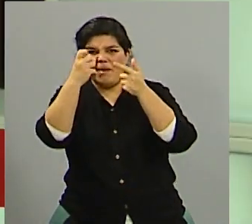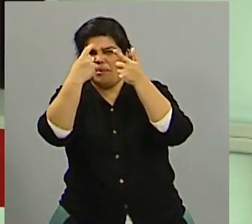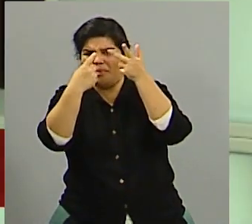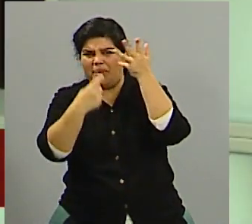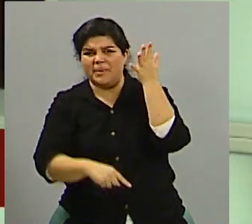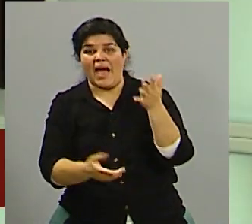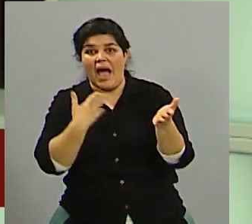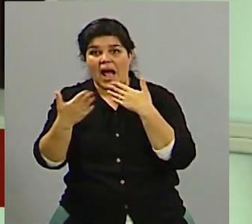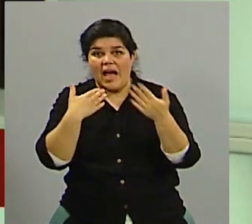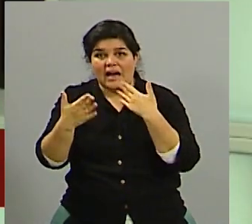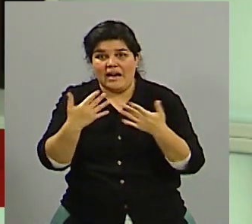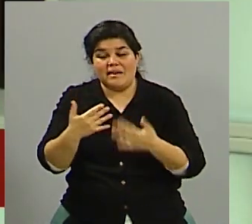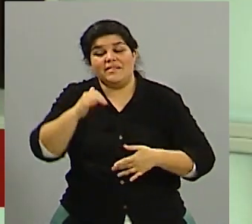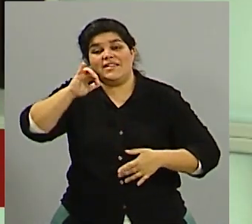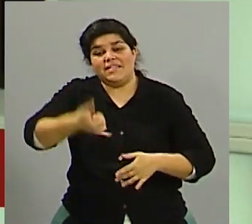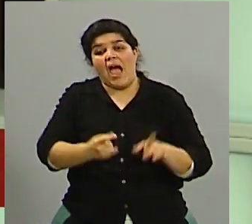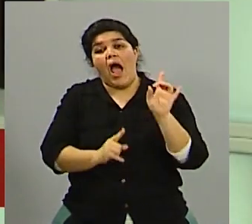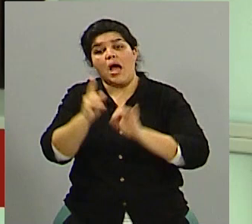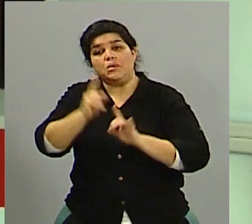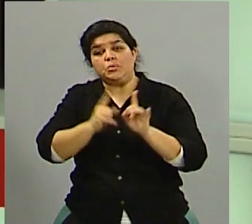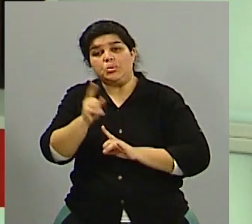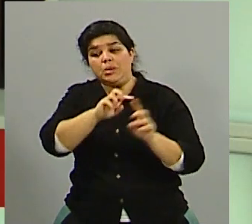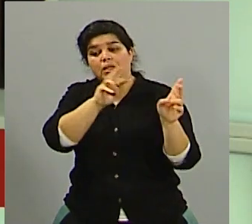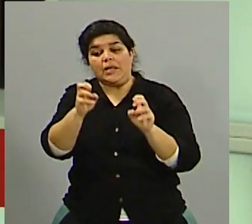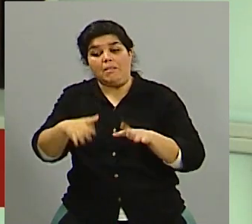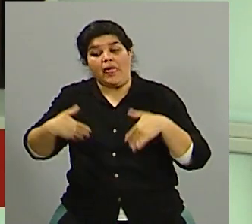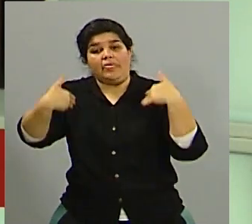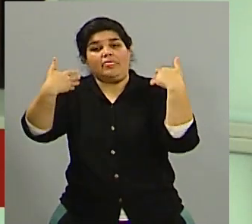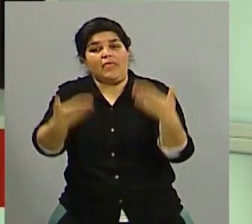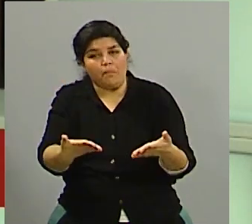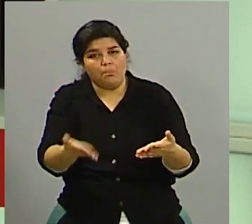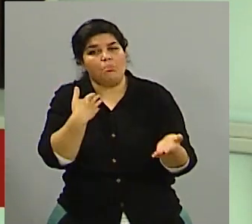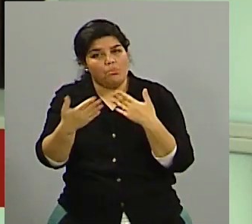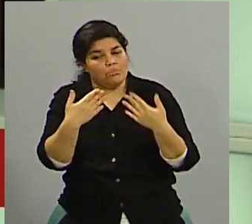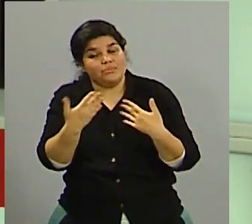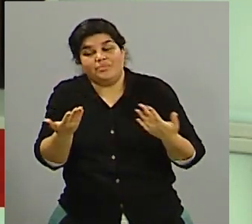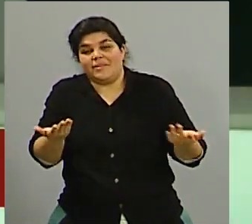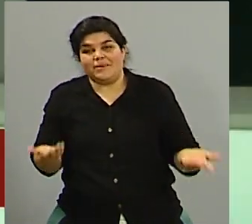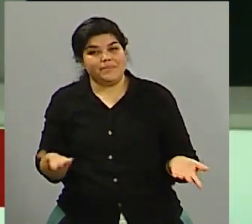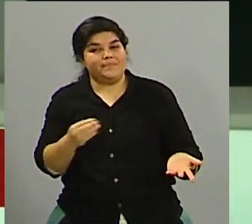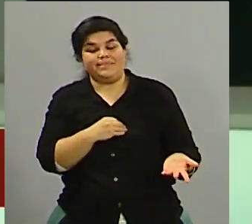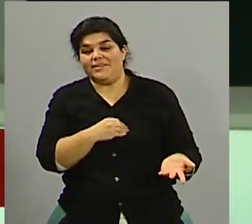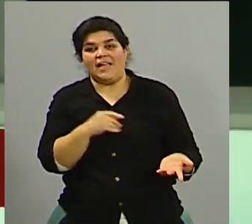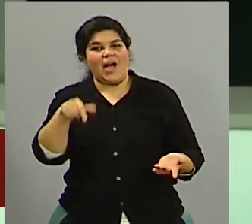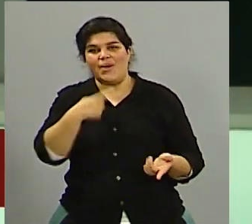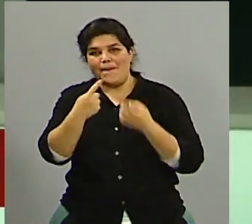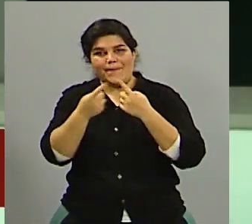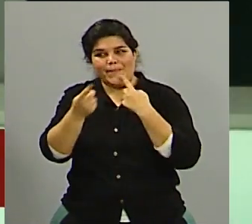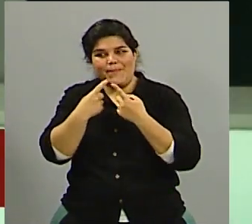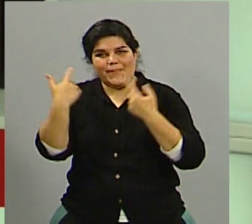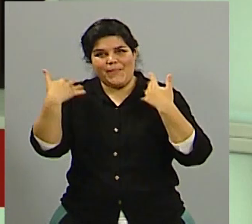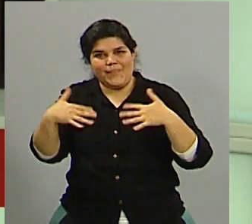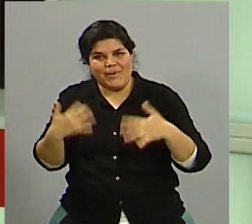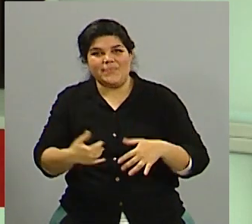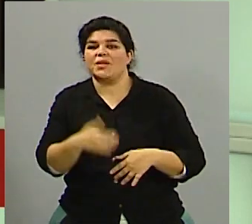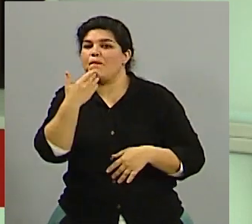con vos. Quedará alguno, también lo vamos a decir así en el tintero, pero bueno, queríamos aprovecharte lo más posible. Así que muchas gracias por todo